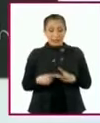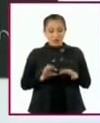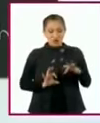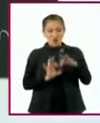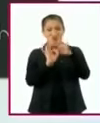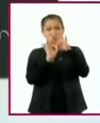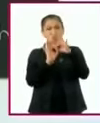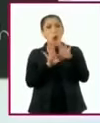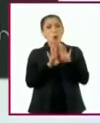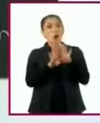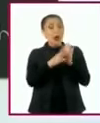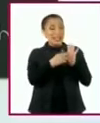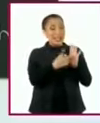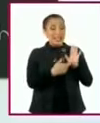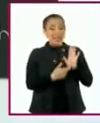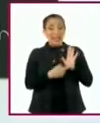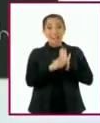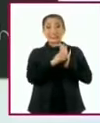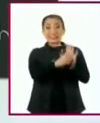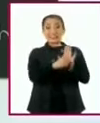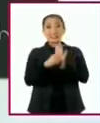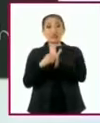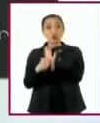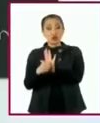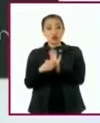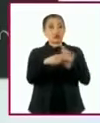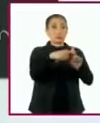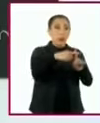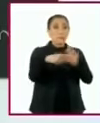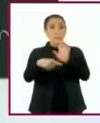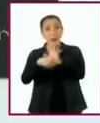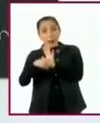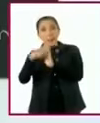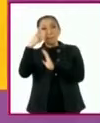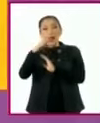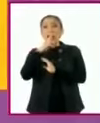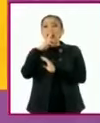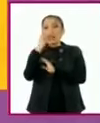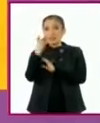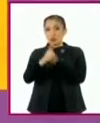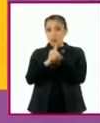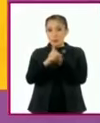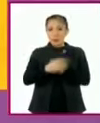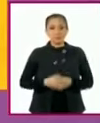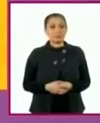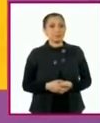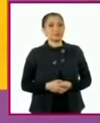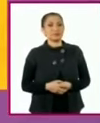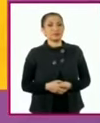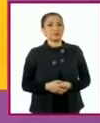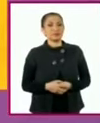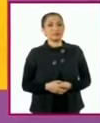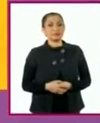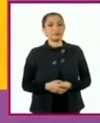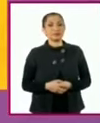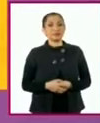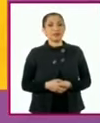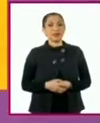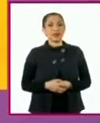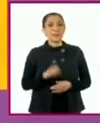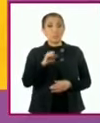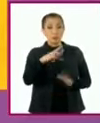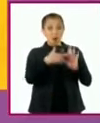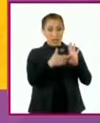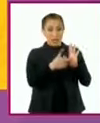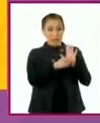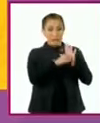división y las reglas de los signos de la multiplicación para resolver los siguientes casos. A partir de las reglas de